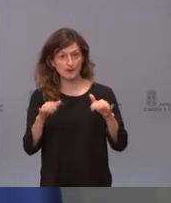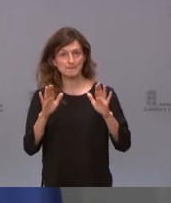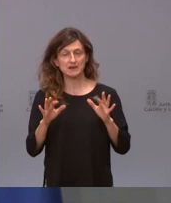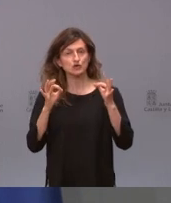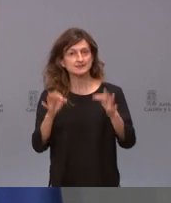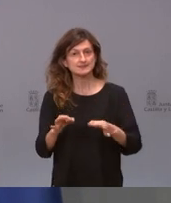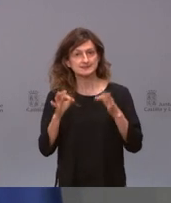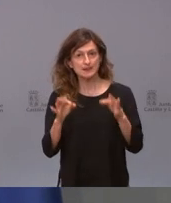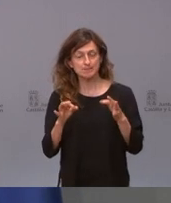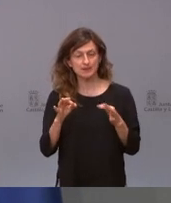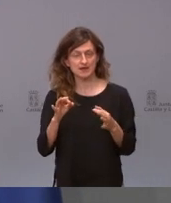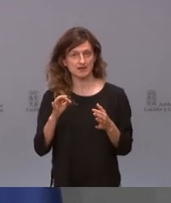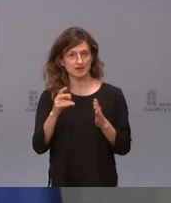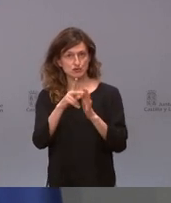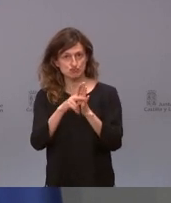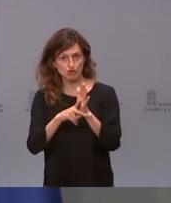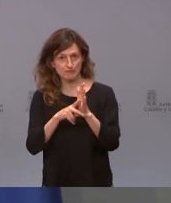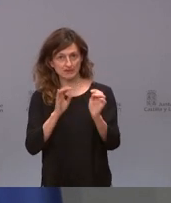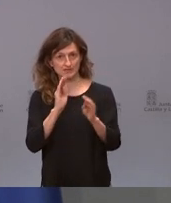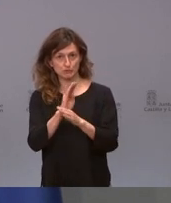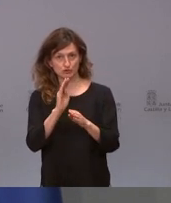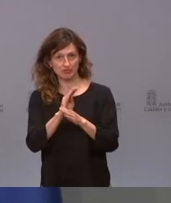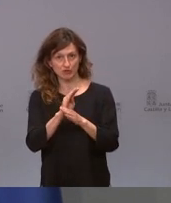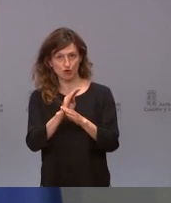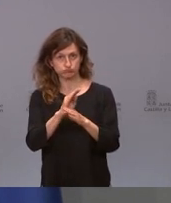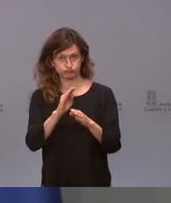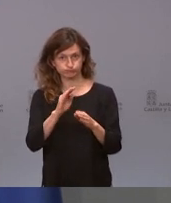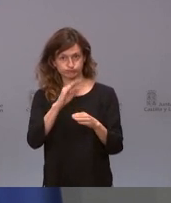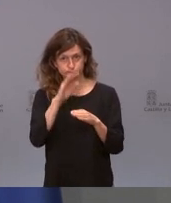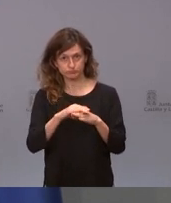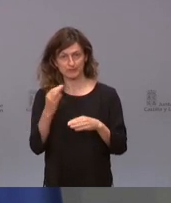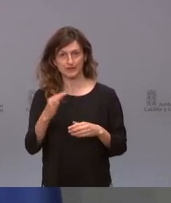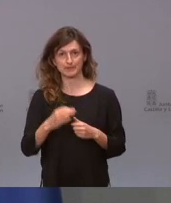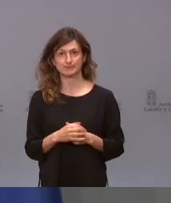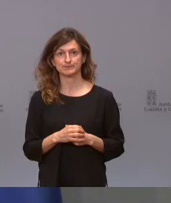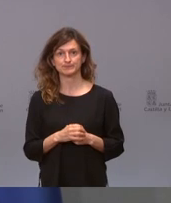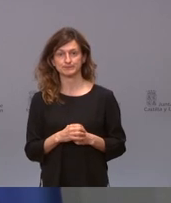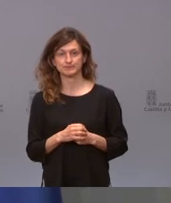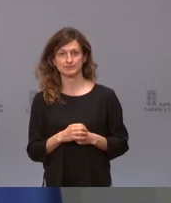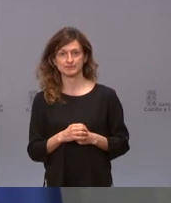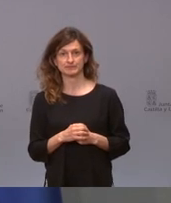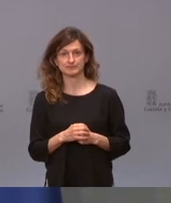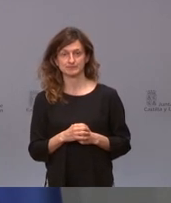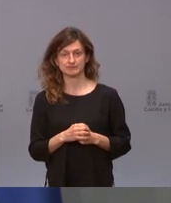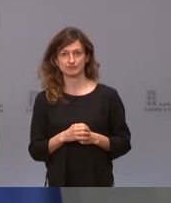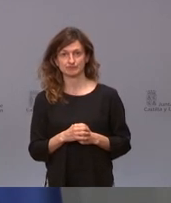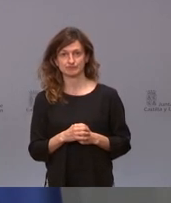siempre con todas las medidas de protección que debemos de que debemos de cumplir y además es que no es es algo